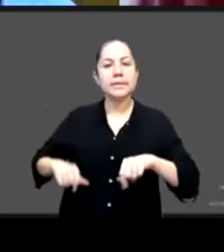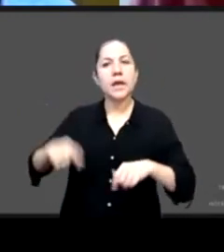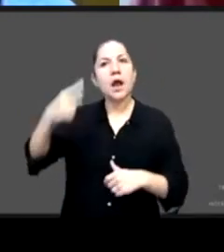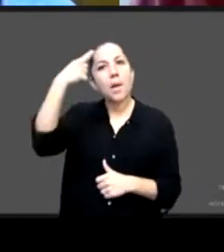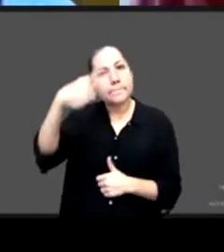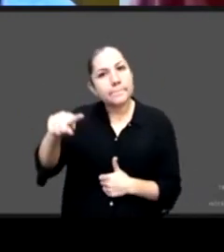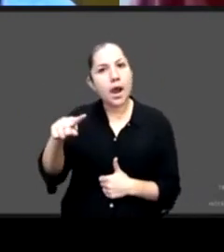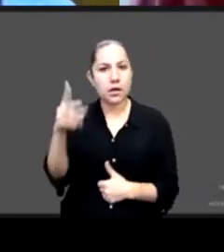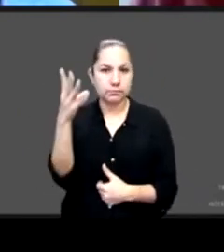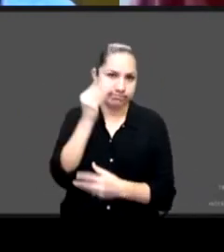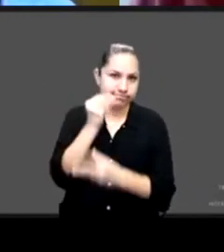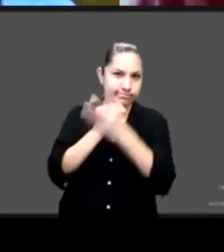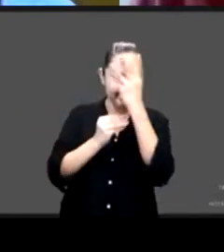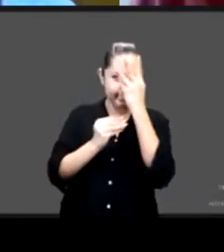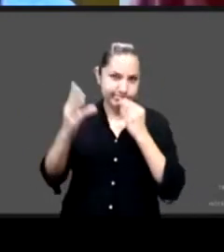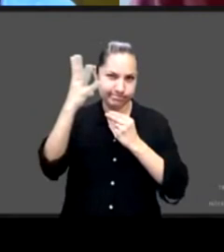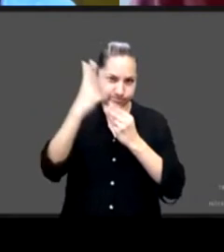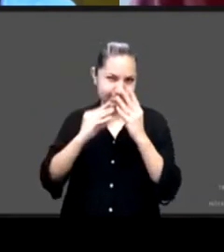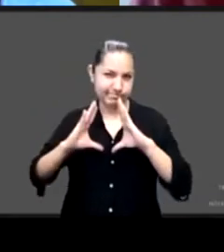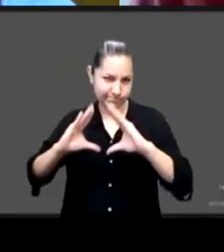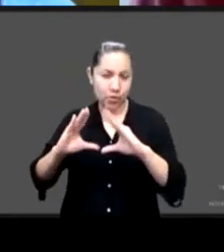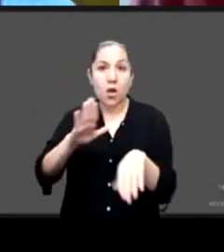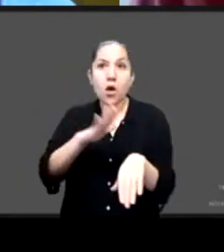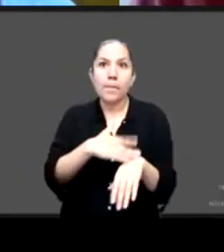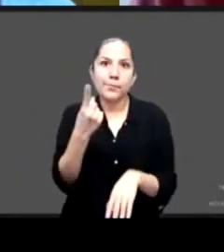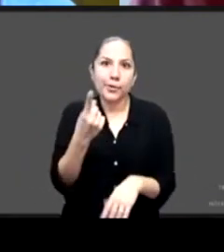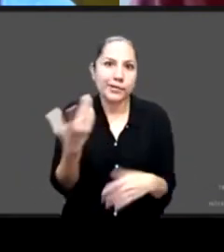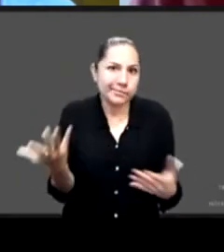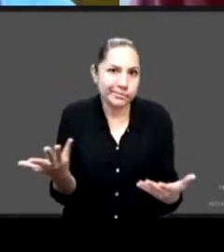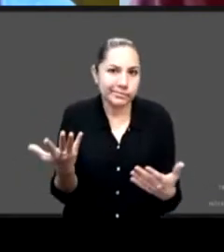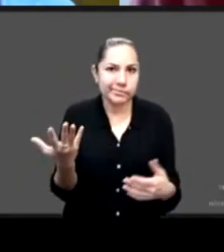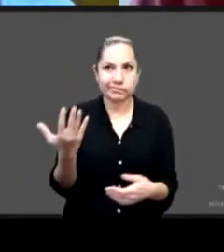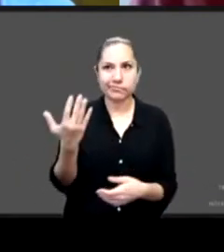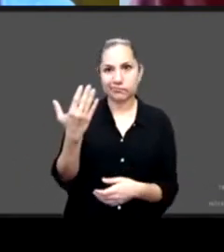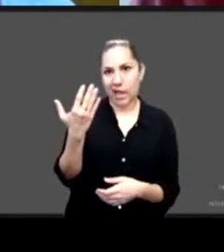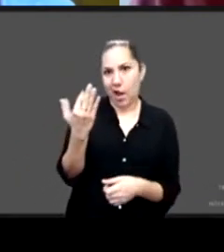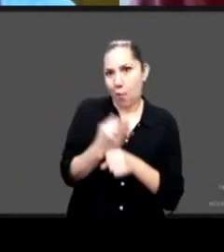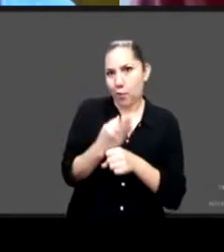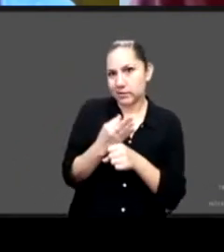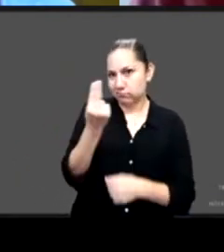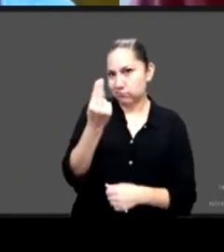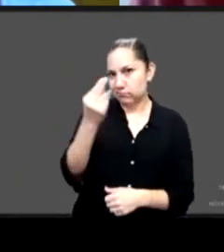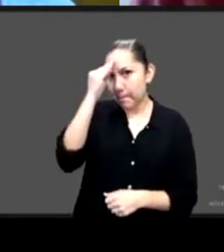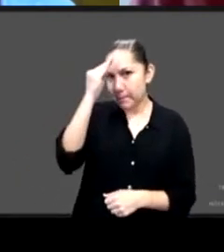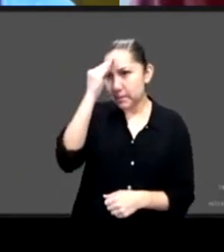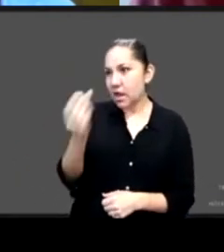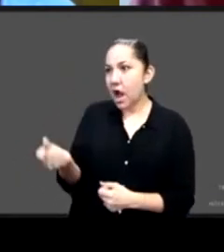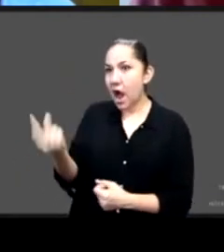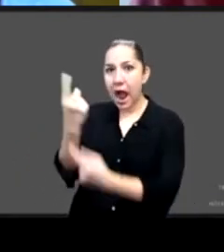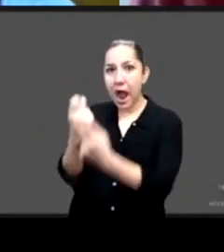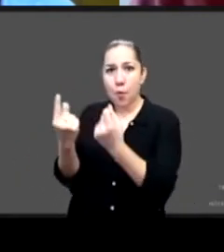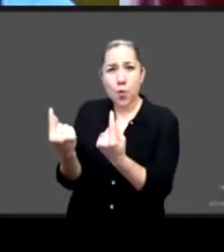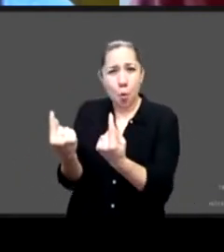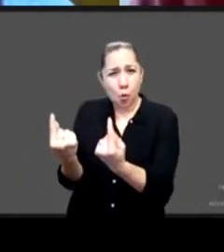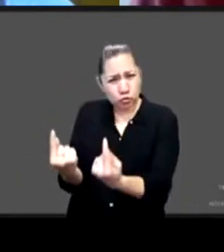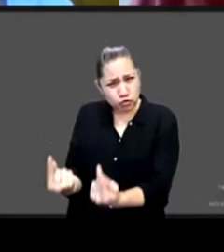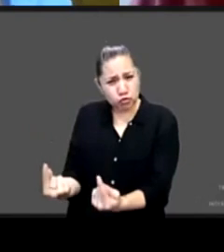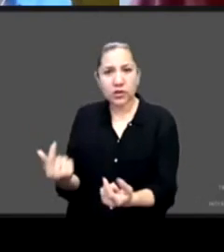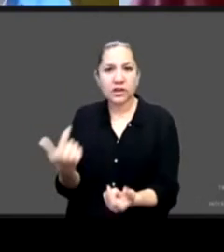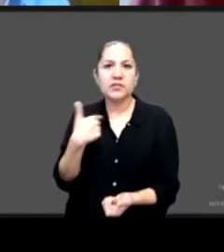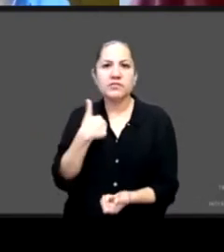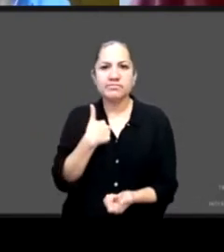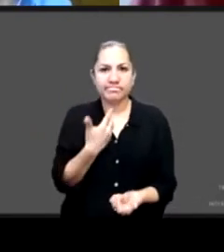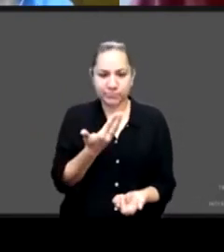en aquellos que no tienen todavía la edad para navegar ni siquiera en el celular o en la tableta, en la computadora de